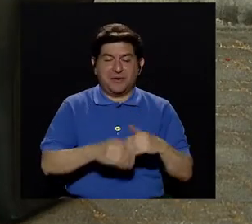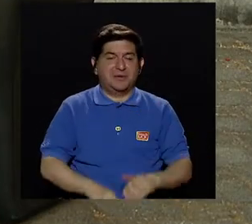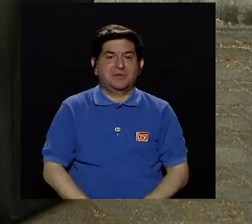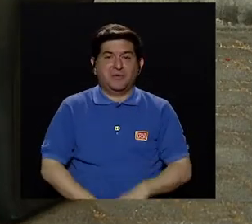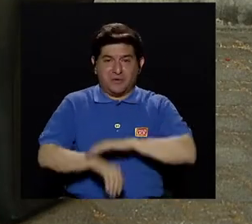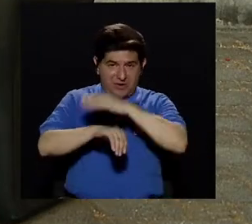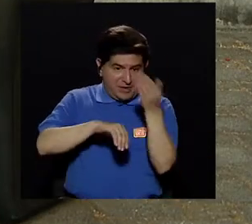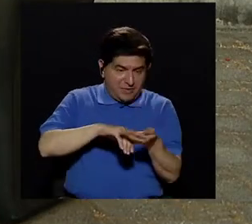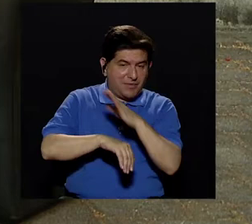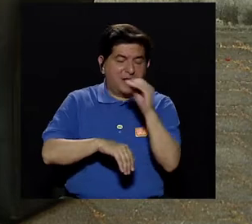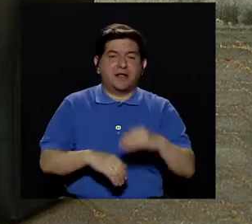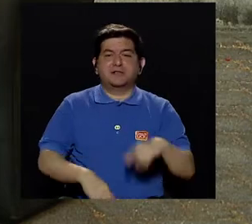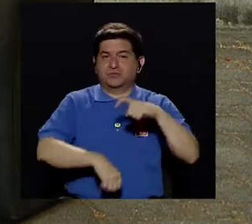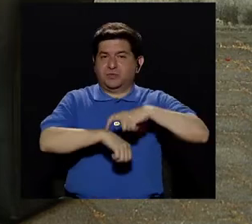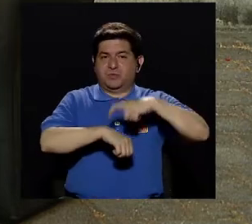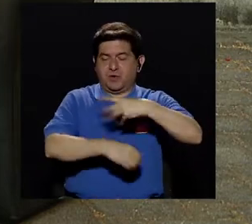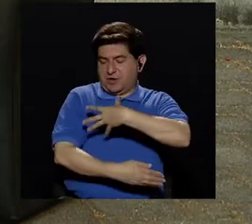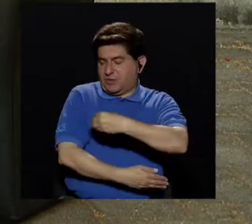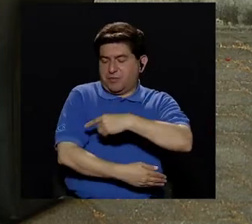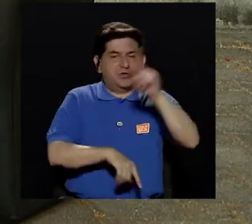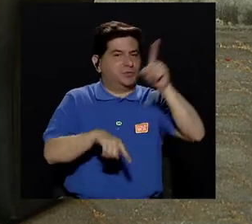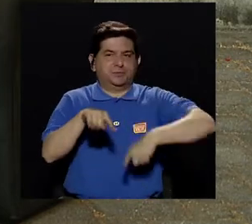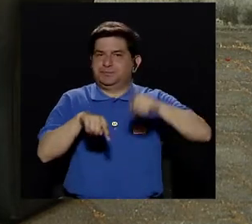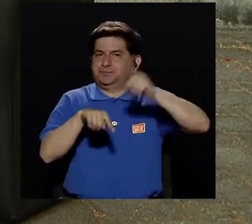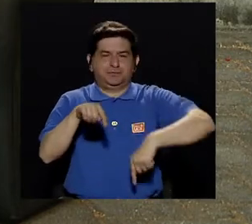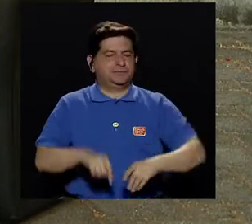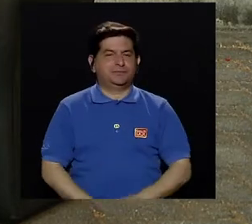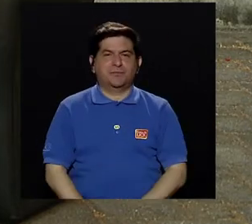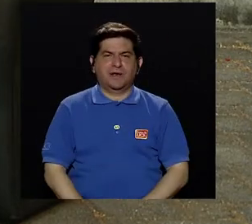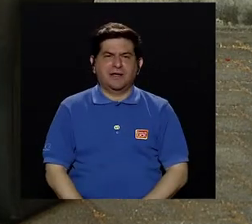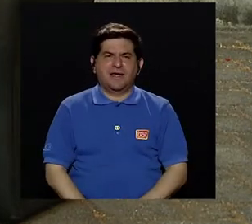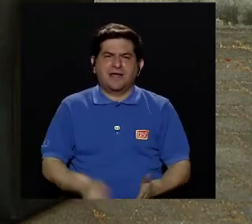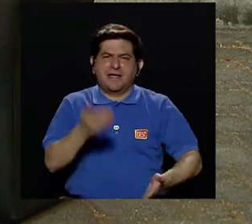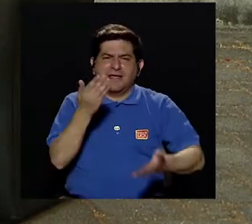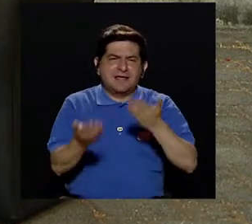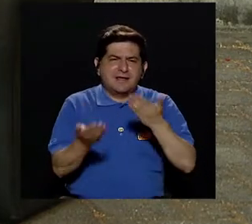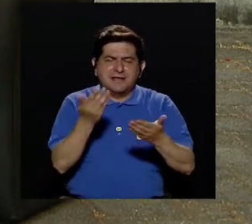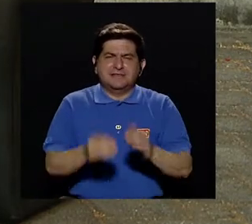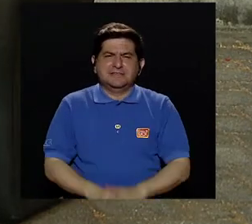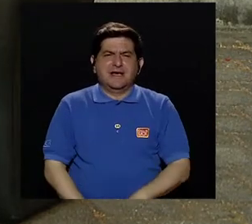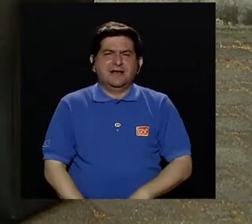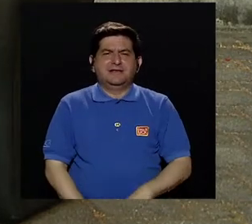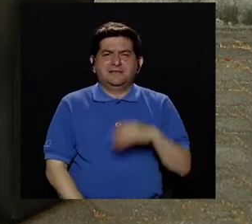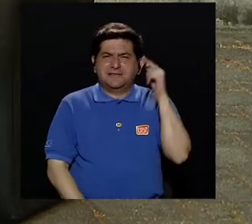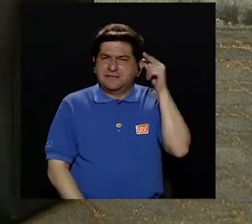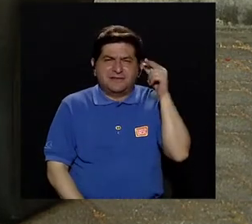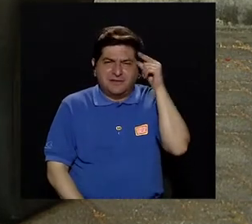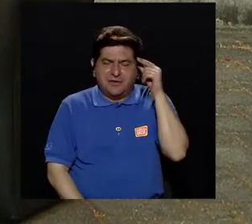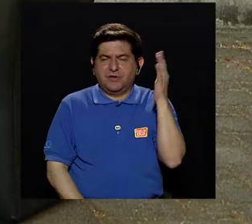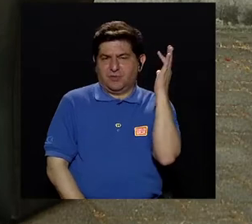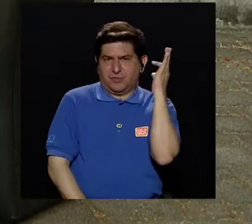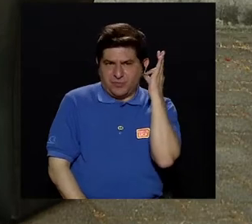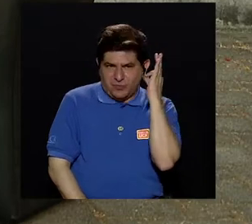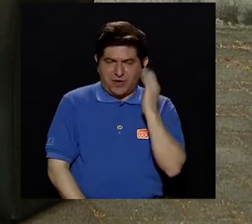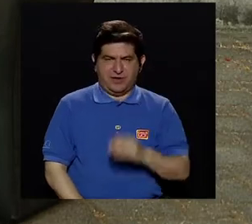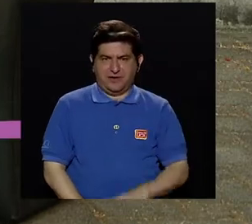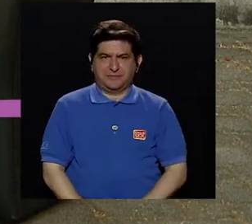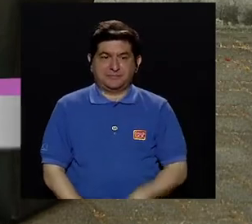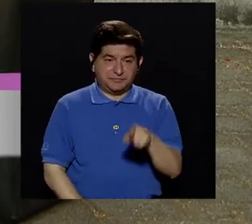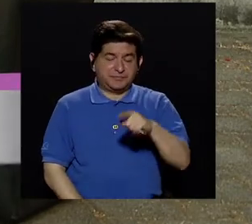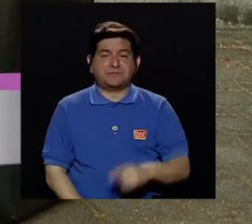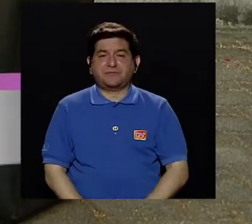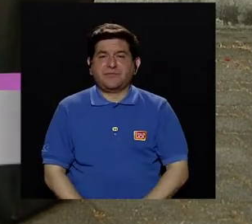embarazo debe esperar. Sí, y es que se lo pregunto, doctor, porque podría sonar pues ilógico que una mujer, por ejemplo, esté